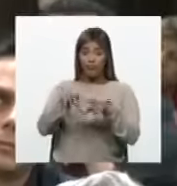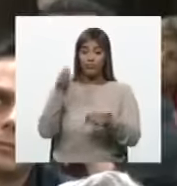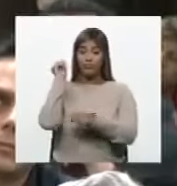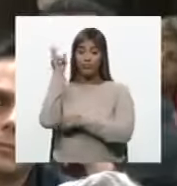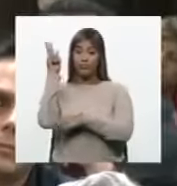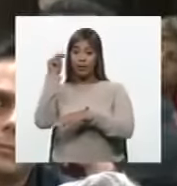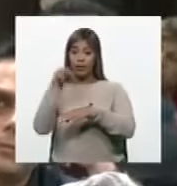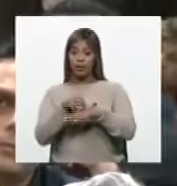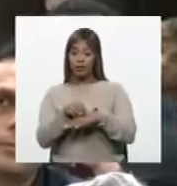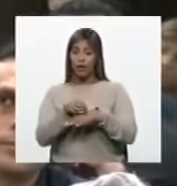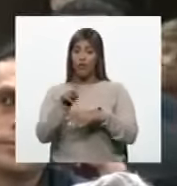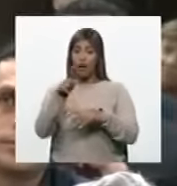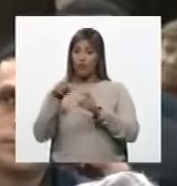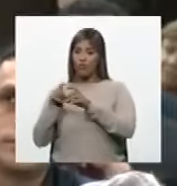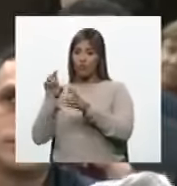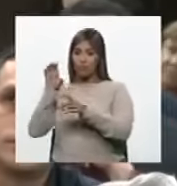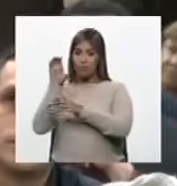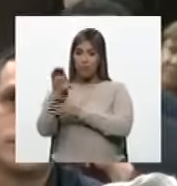con